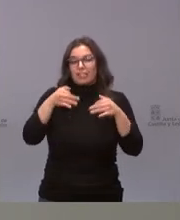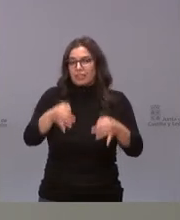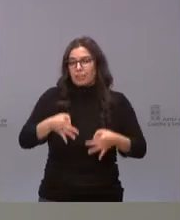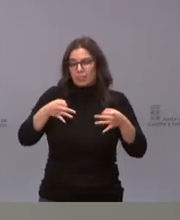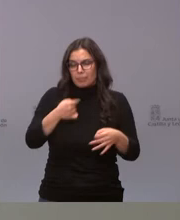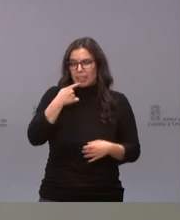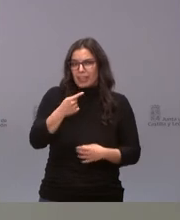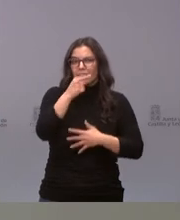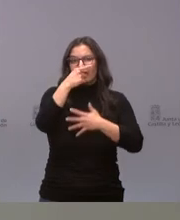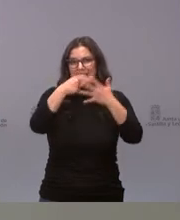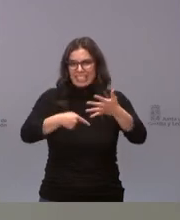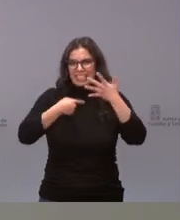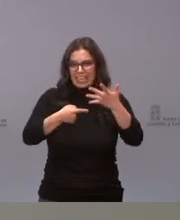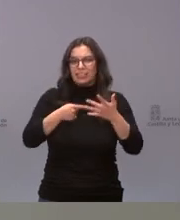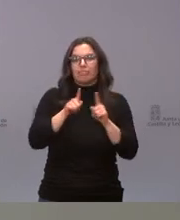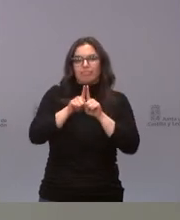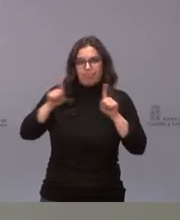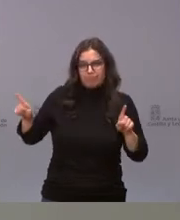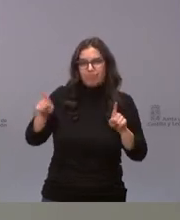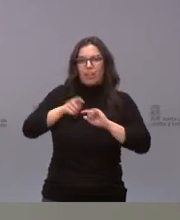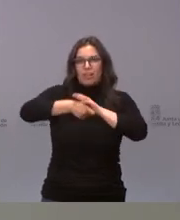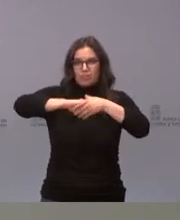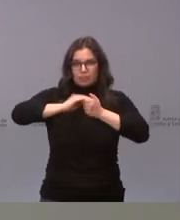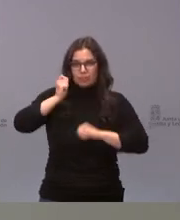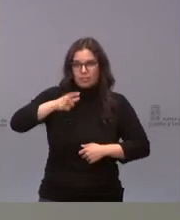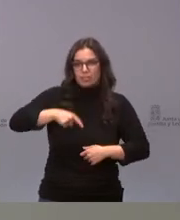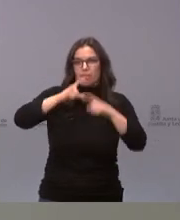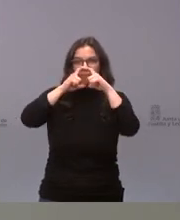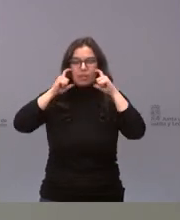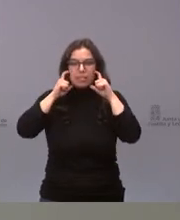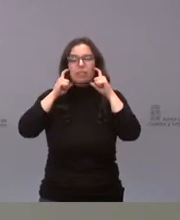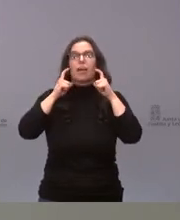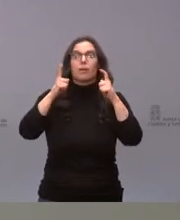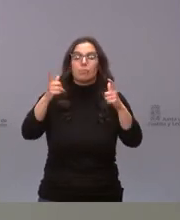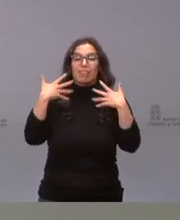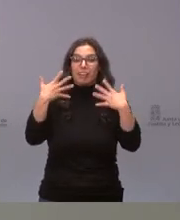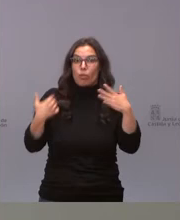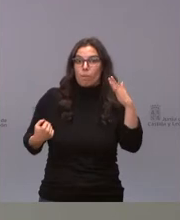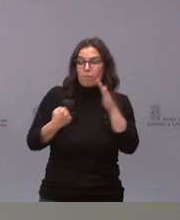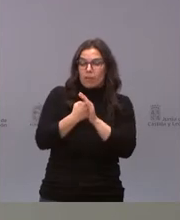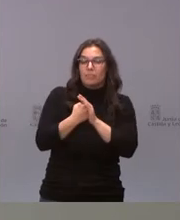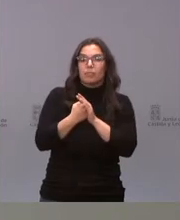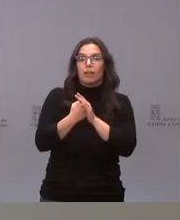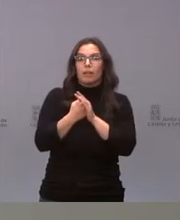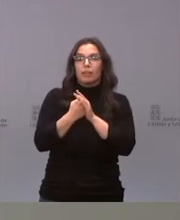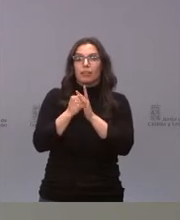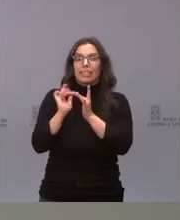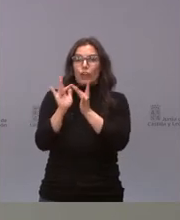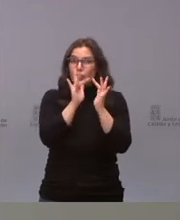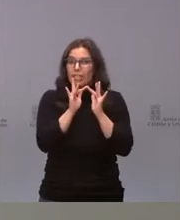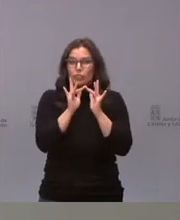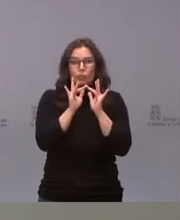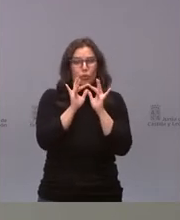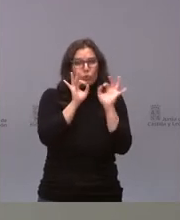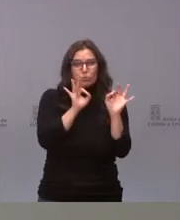las 6 medidas. 1,5 metros, lavado de manos, mascarilla, máxima ventilación, mínimo